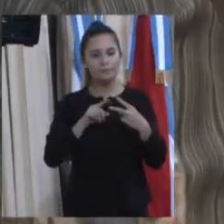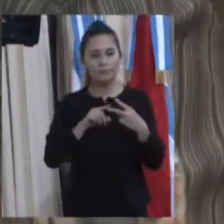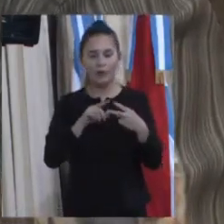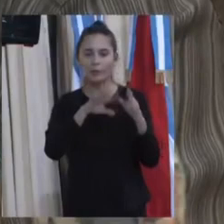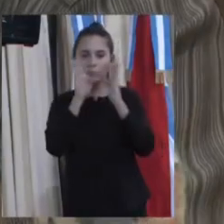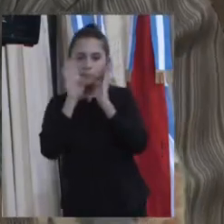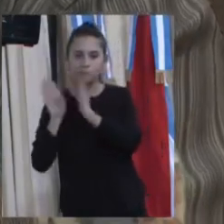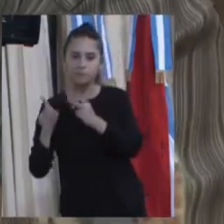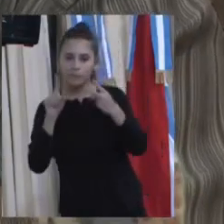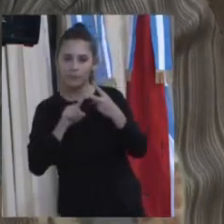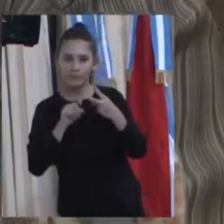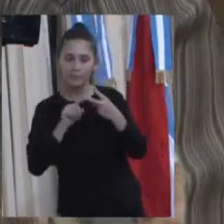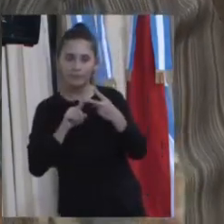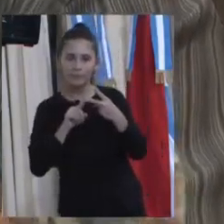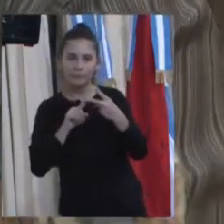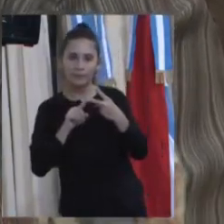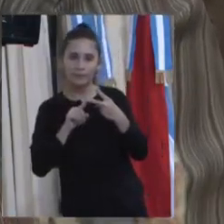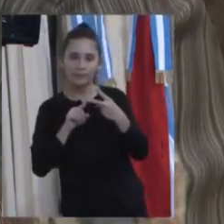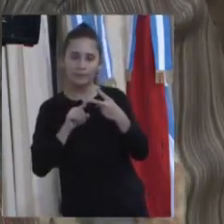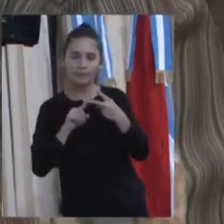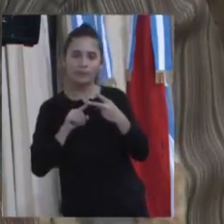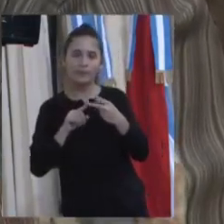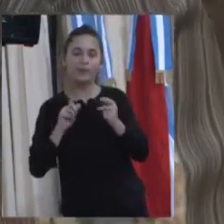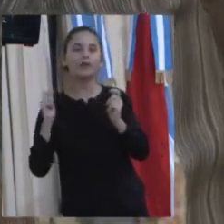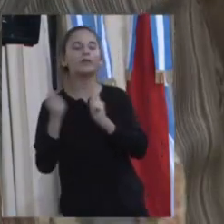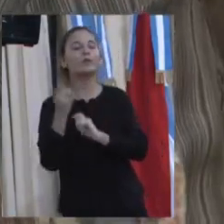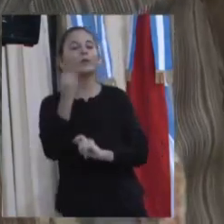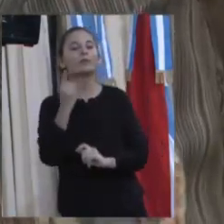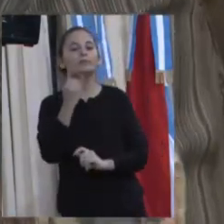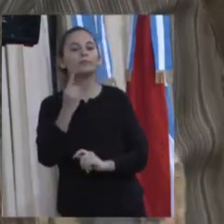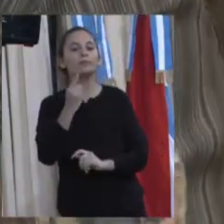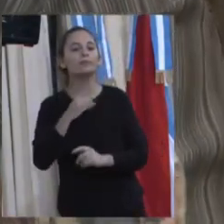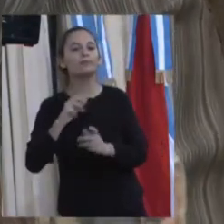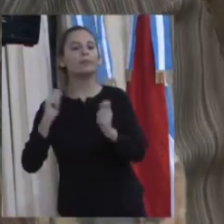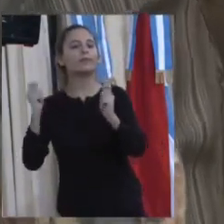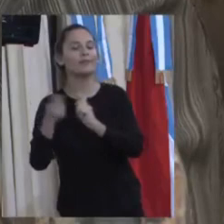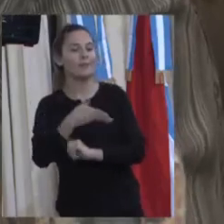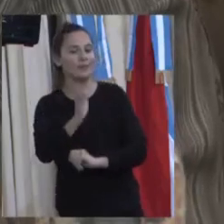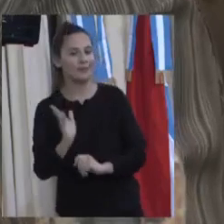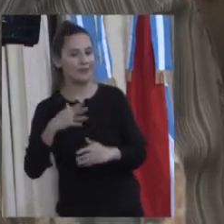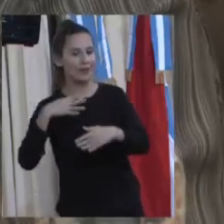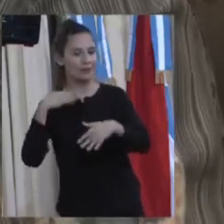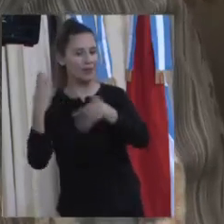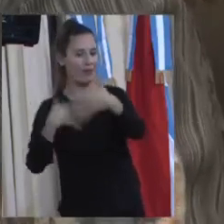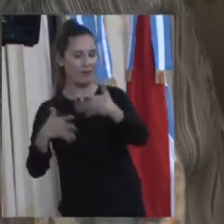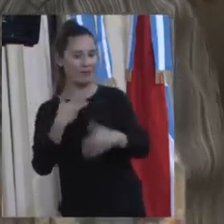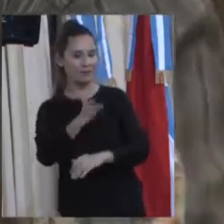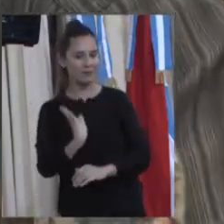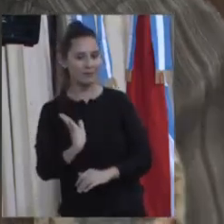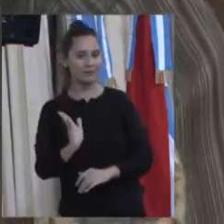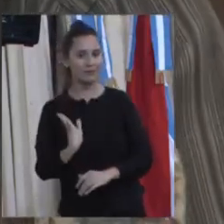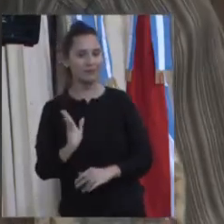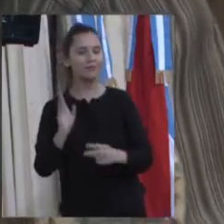alude precisamente a la ligación entre reforma universitaria y transformación social y revolución social, que vamos a